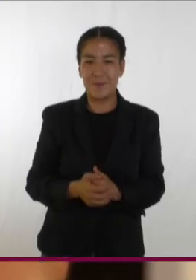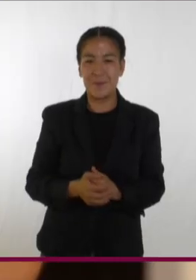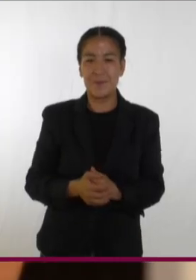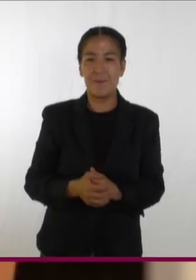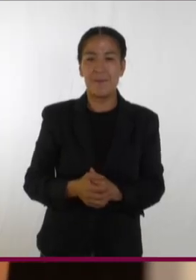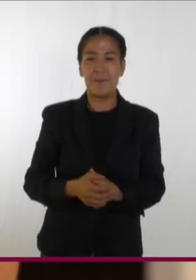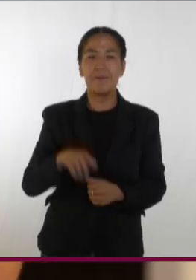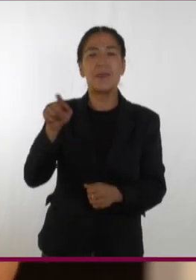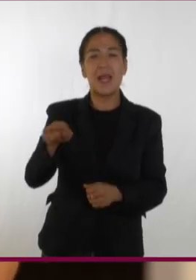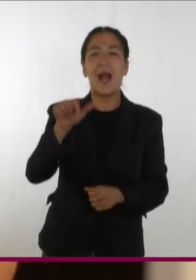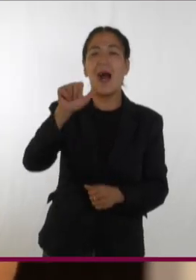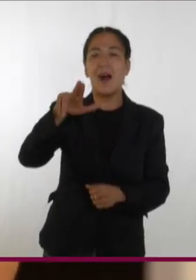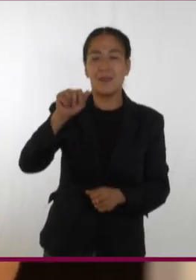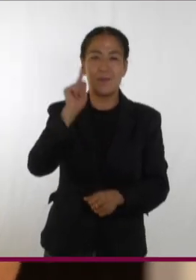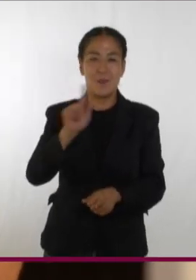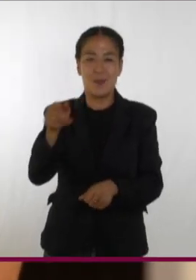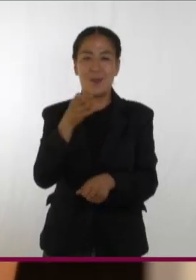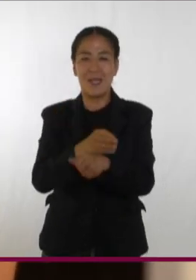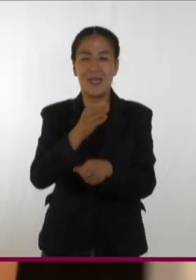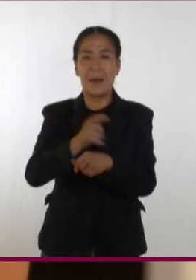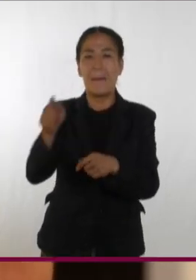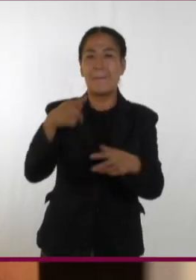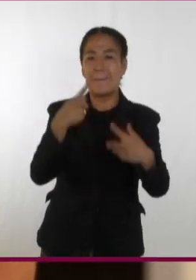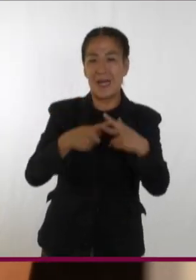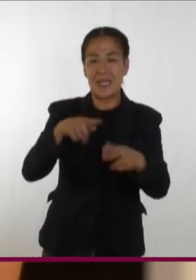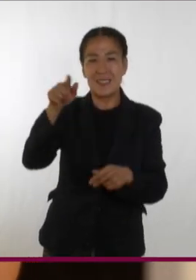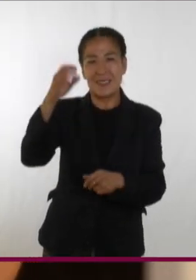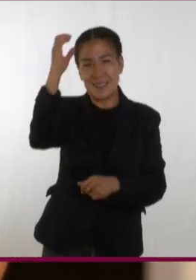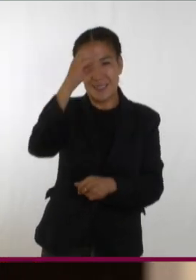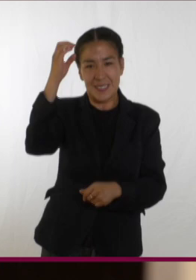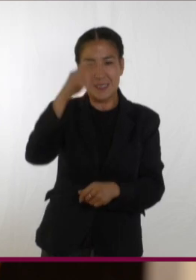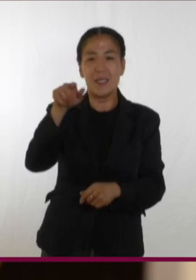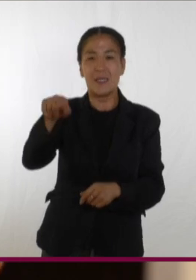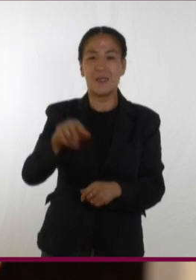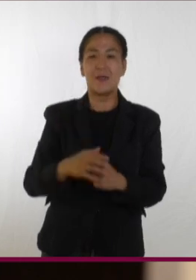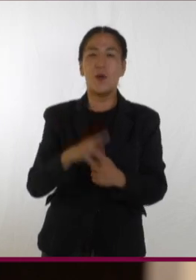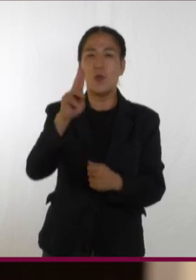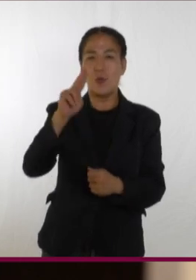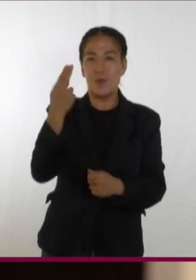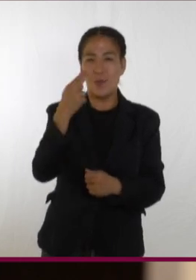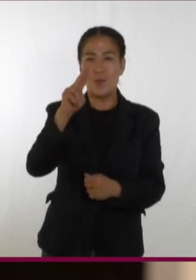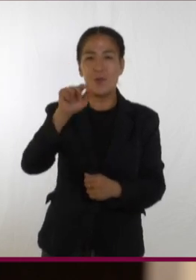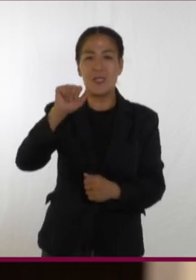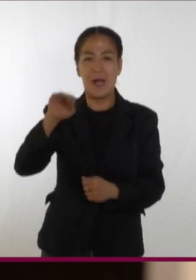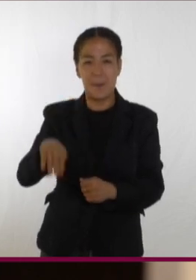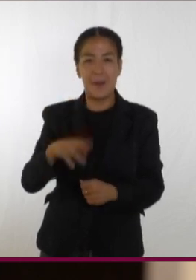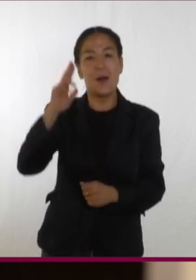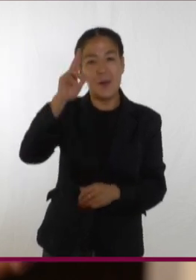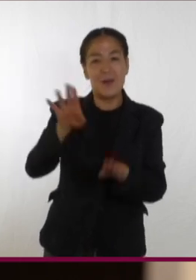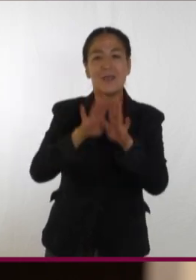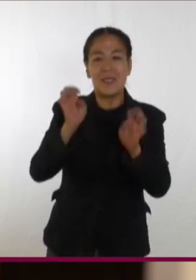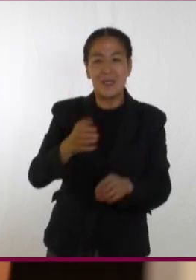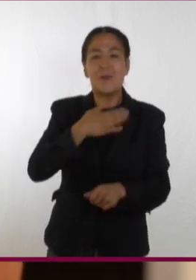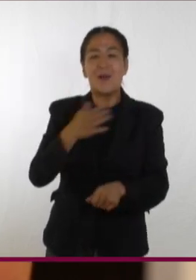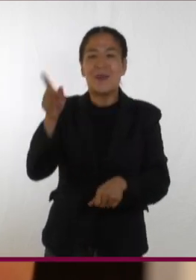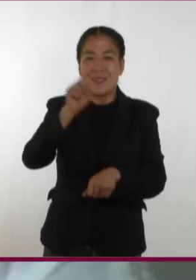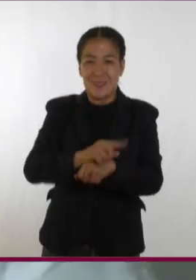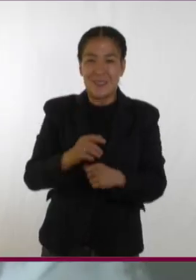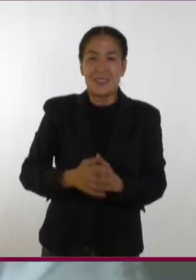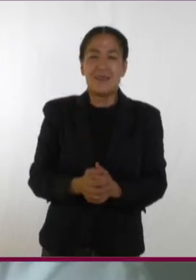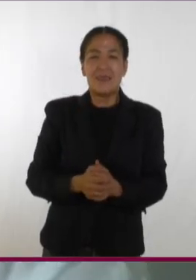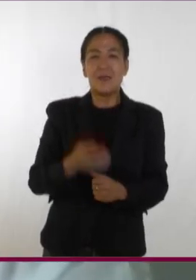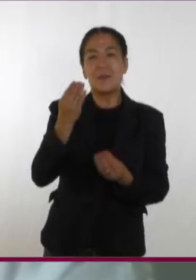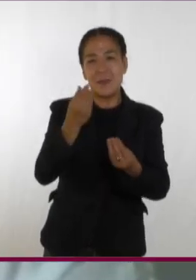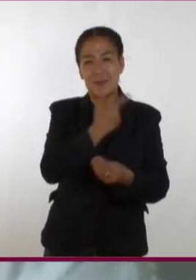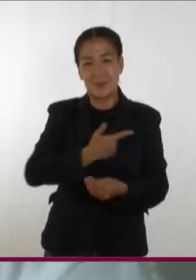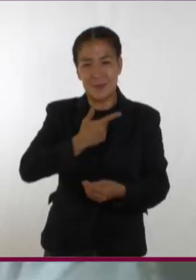Hola, ¿qué tal? Estamos con Ana Alberro Semerena, quien es matemática de la Facultad de Ciencias de la Universidad Nacional Autónoma de México. Ana, ¿cómo estás?